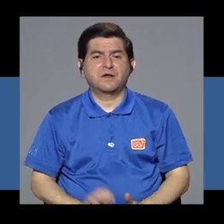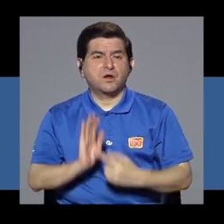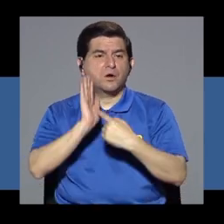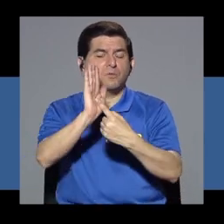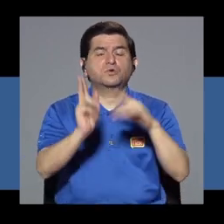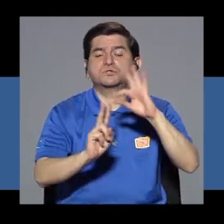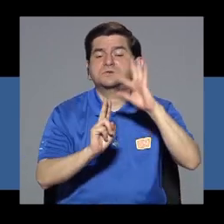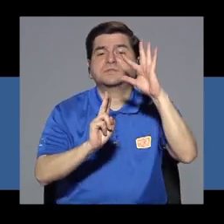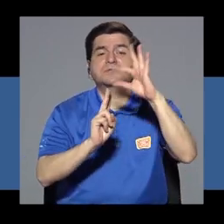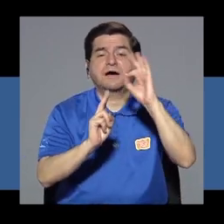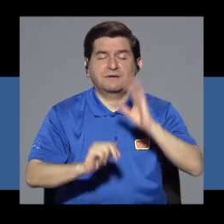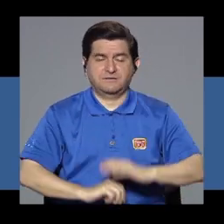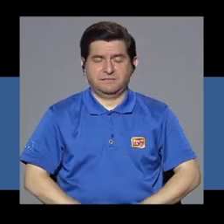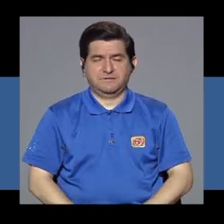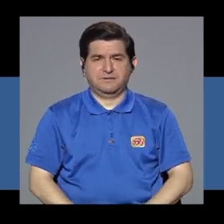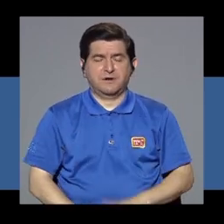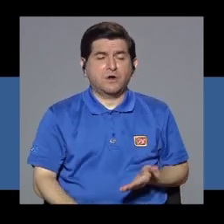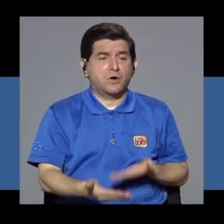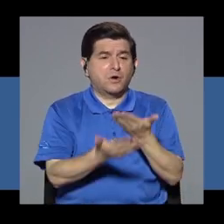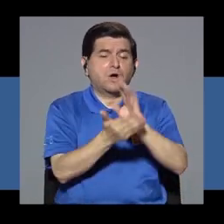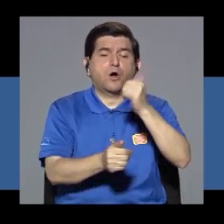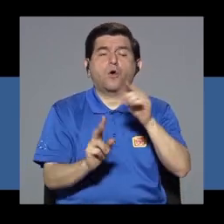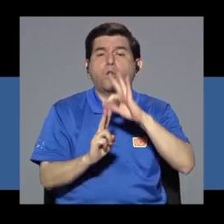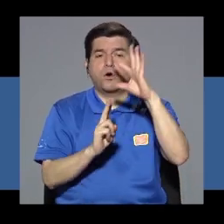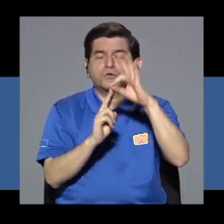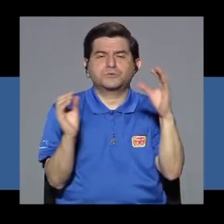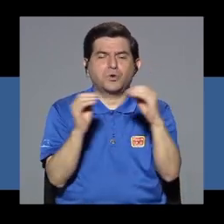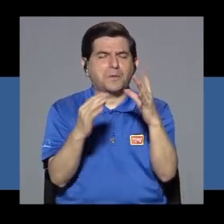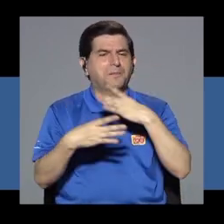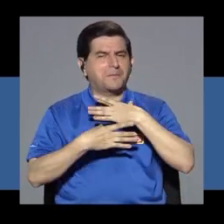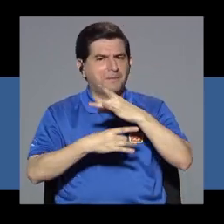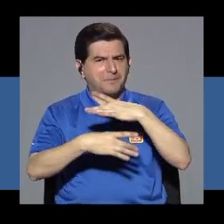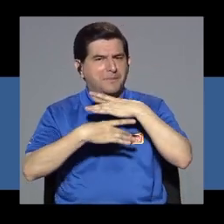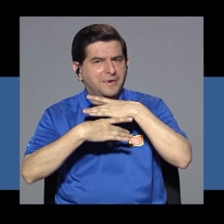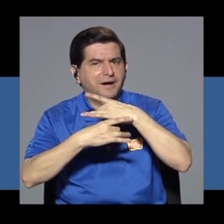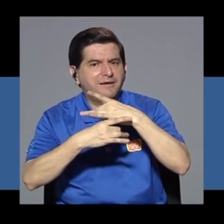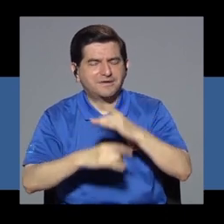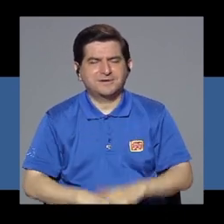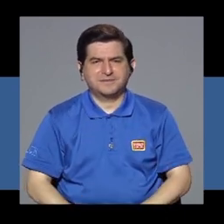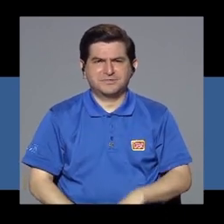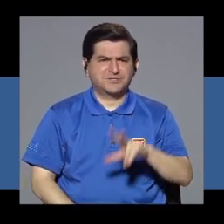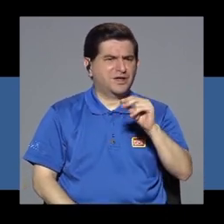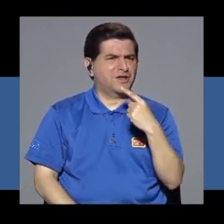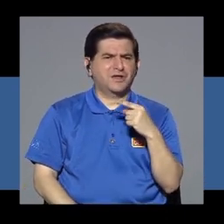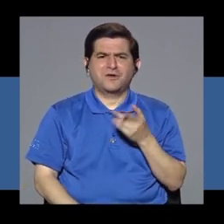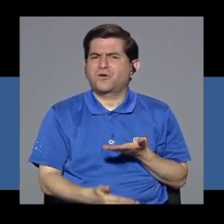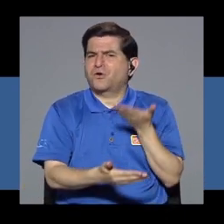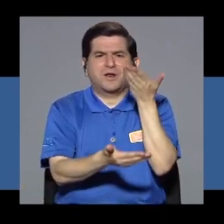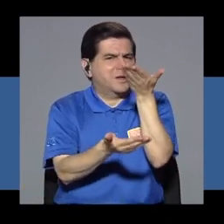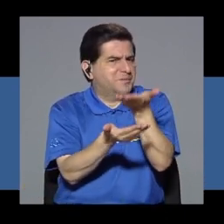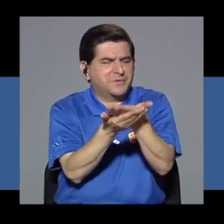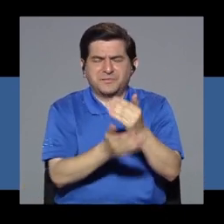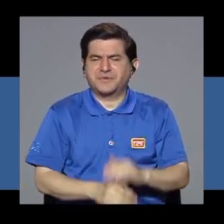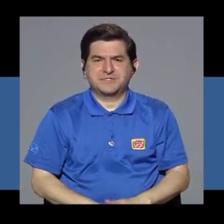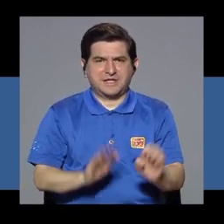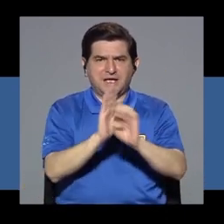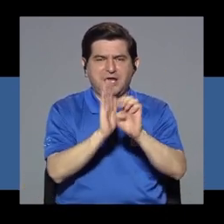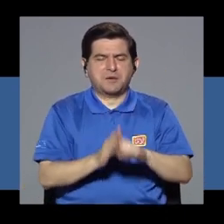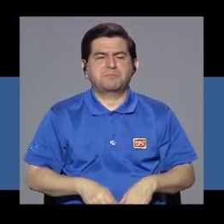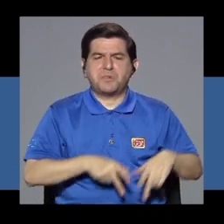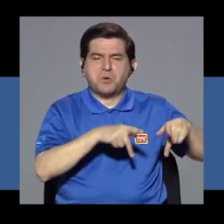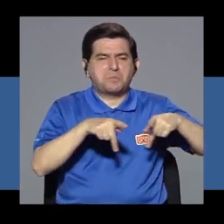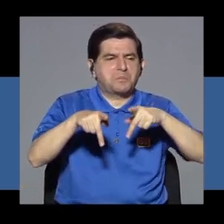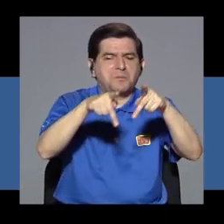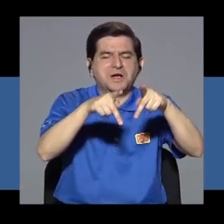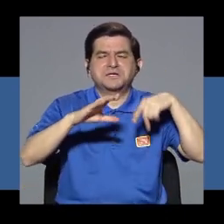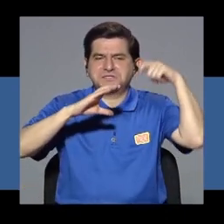Presentar alternativas. Ofrece otras opciones más atractivas o interesantes en vez de lo que te están proponiendo, como ir de